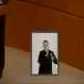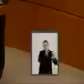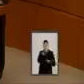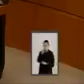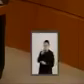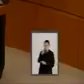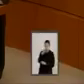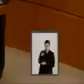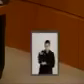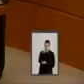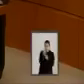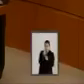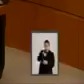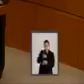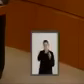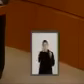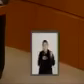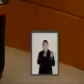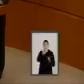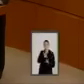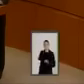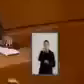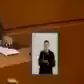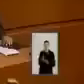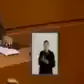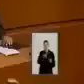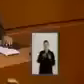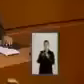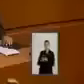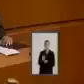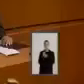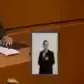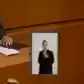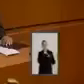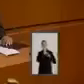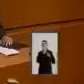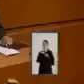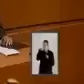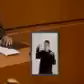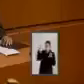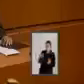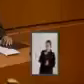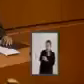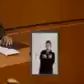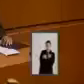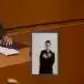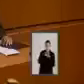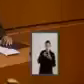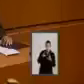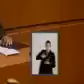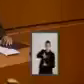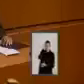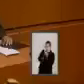tiene más del 50% de la infraestructura educativa en condiciones no aptas para el proceso de